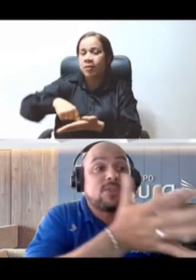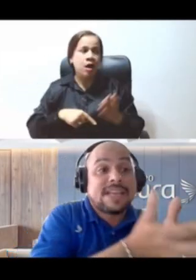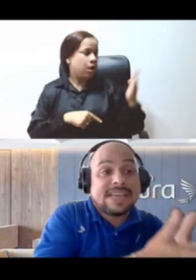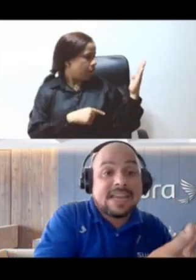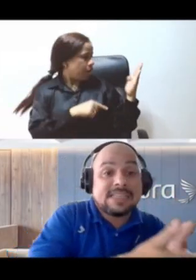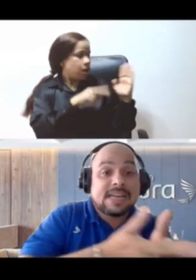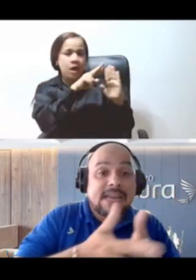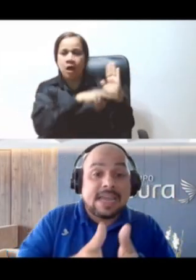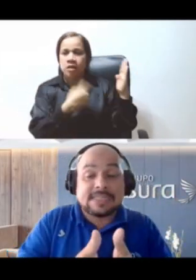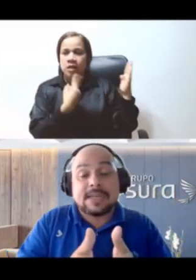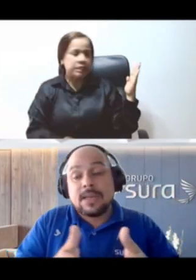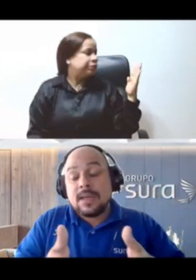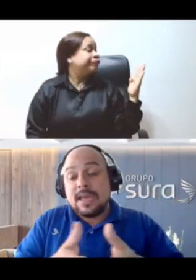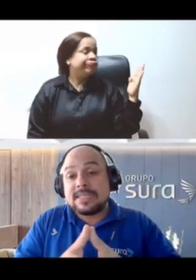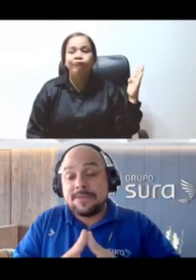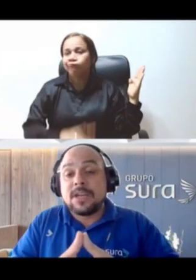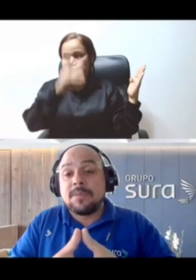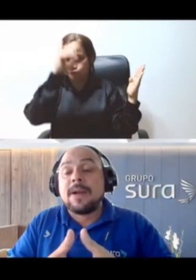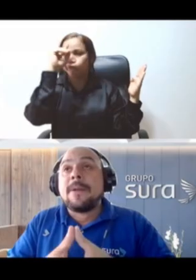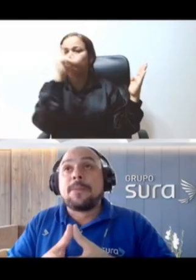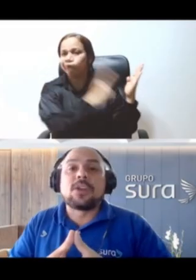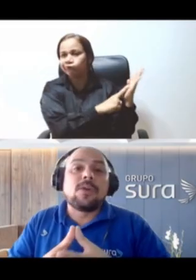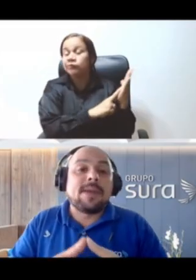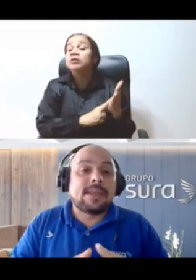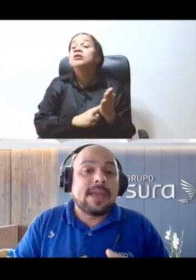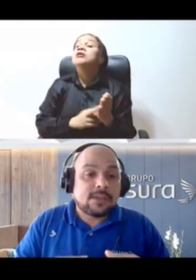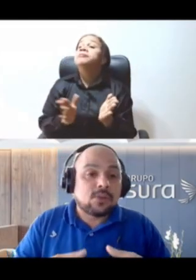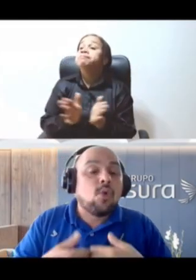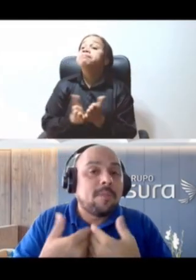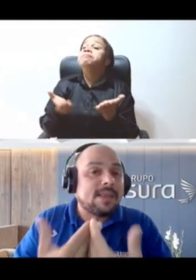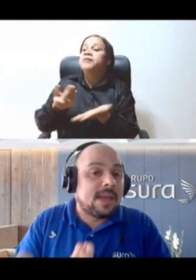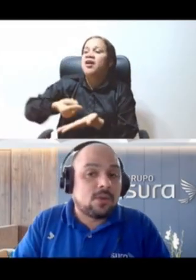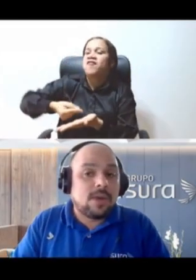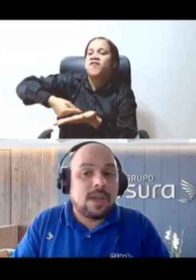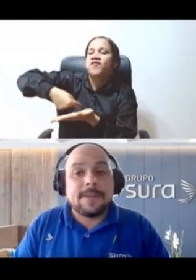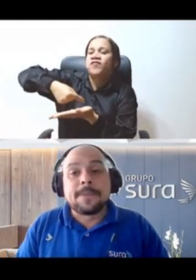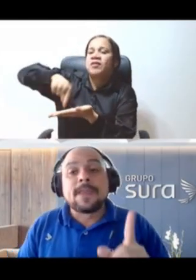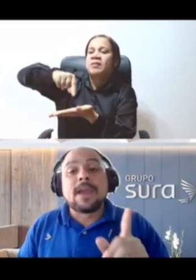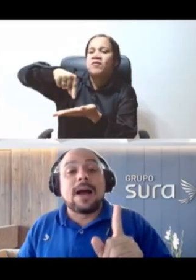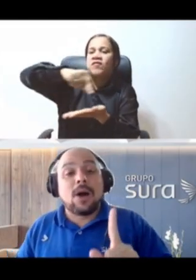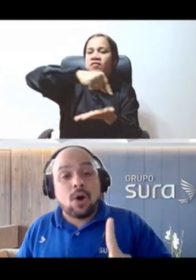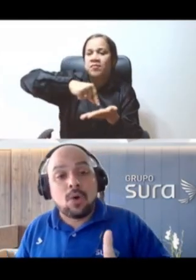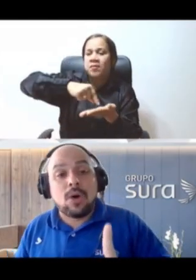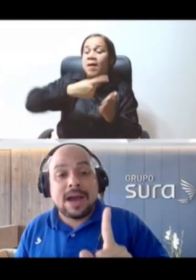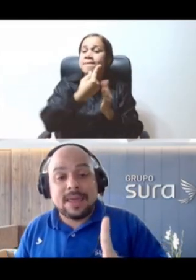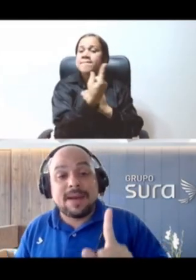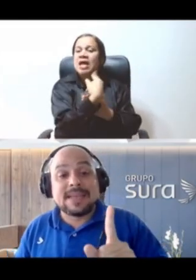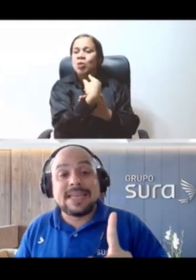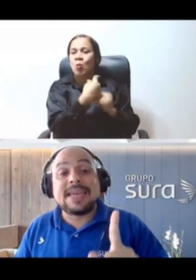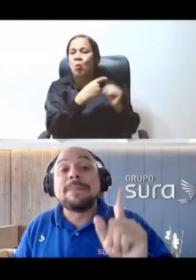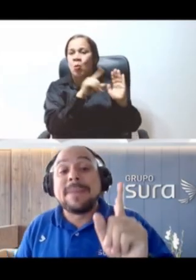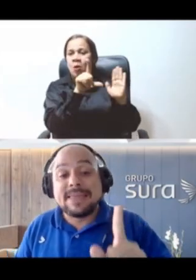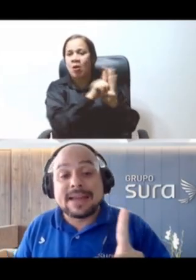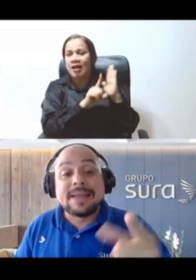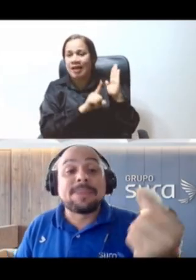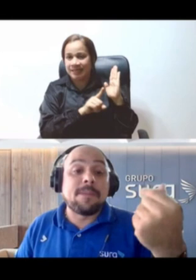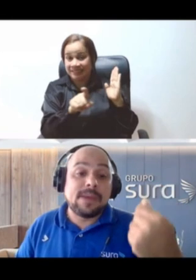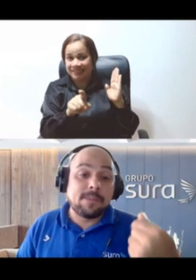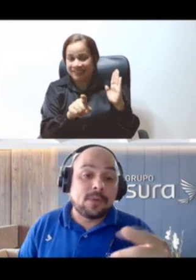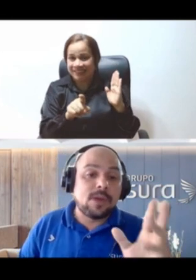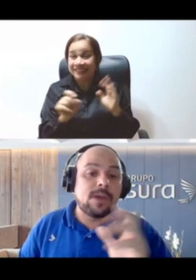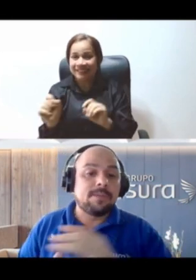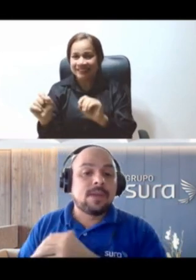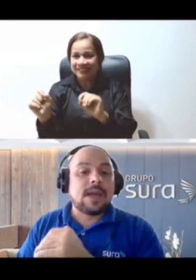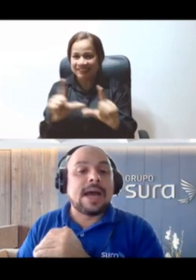normativo, nosotros debemos de realizar esa firma porque obviamente es un mandato de ley. Ojo, además de